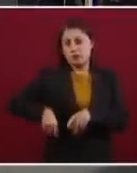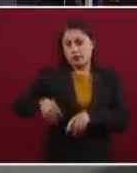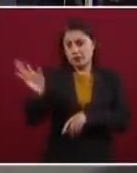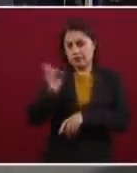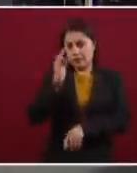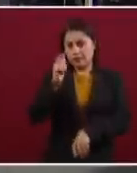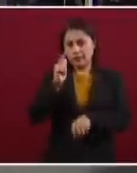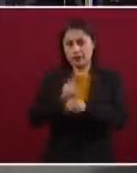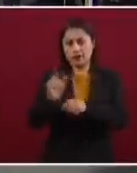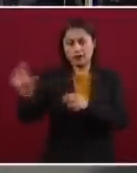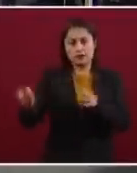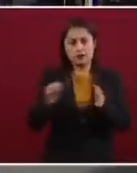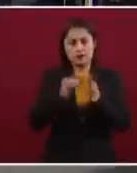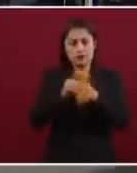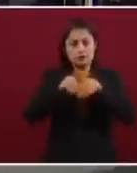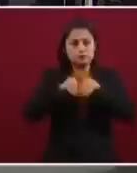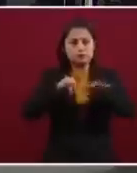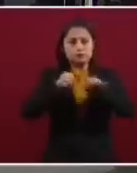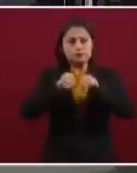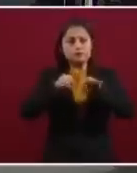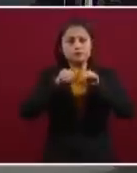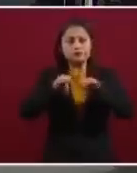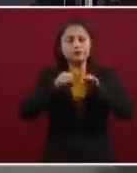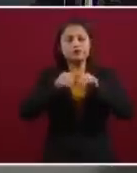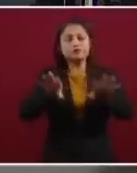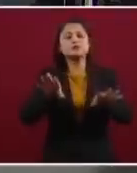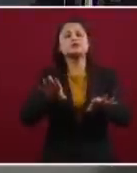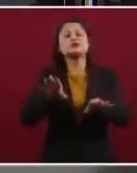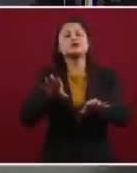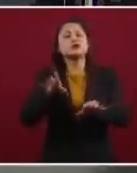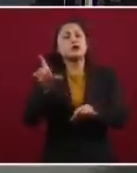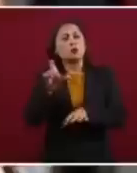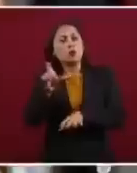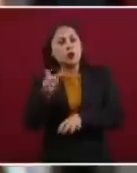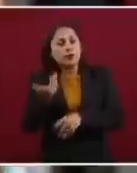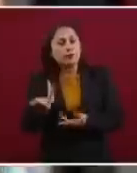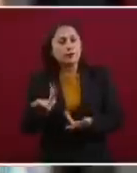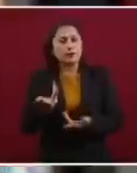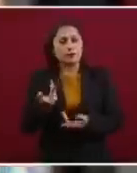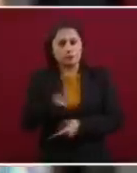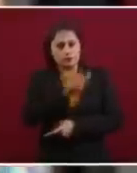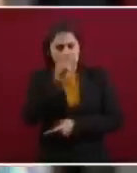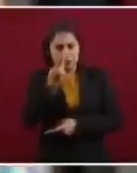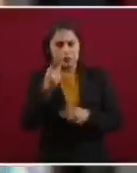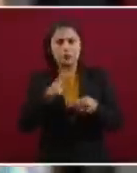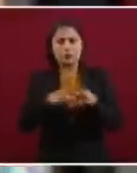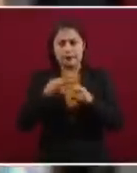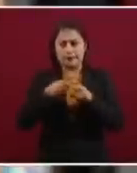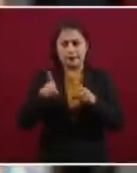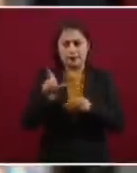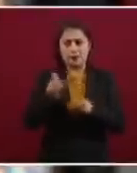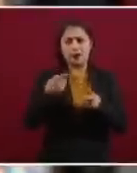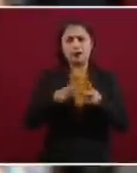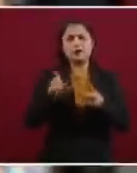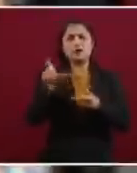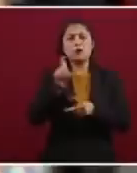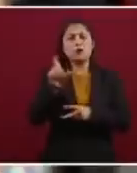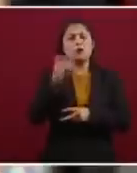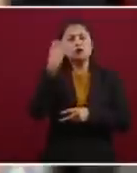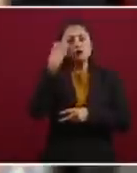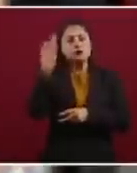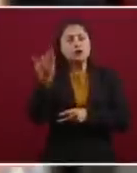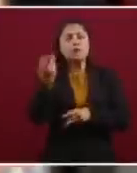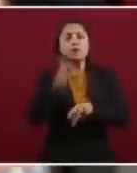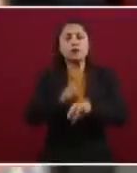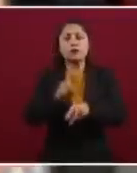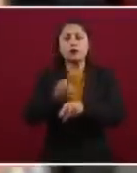la campaña informativa preguntara a partir de cuándo cuántos minutos se estarán destinando a la semana y también saber si tienen